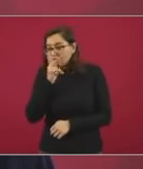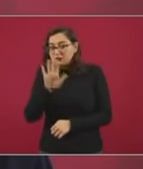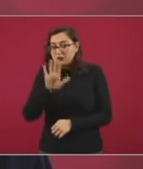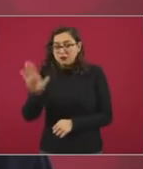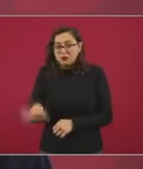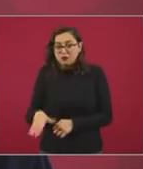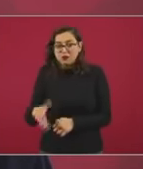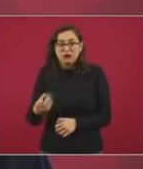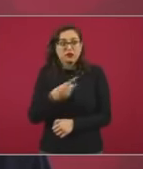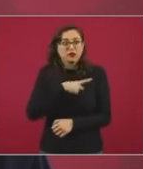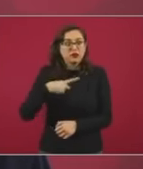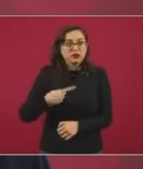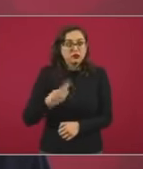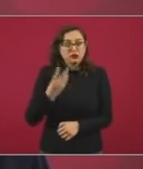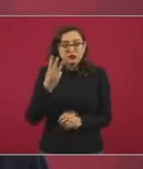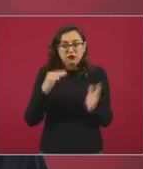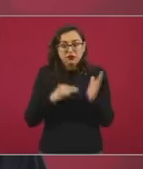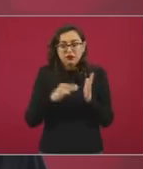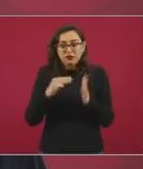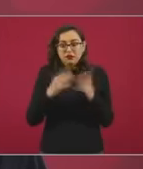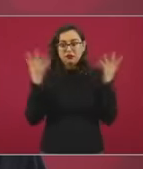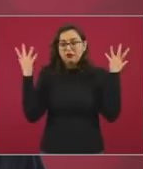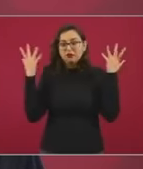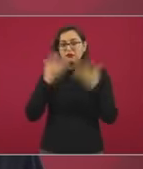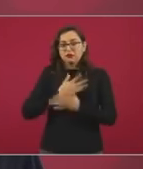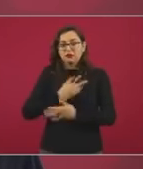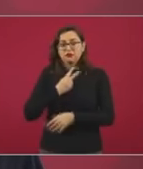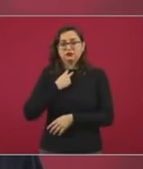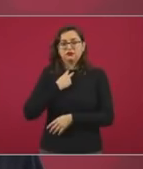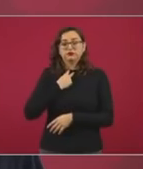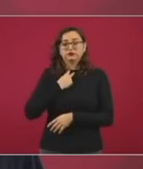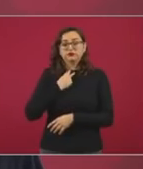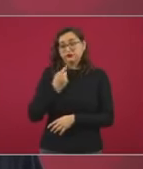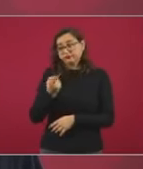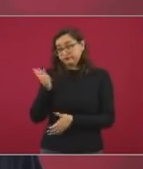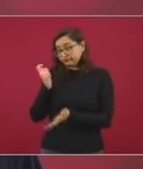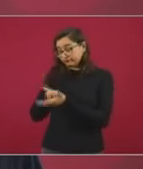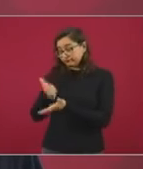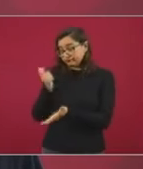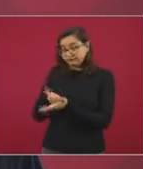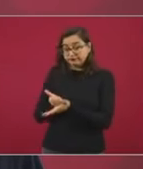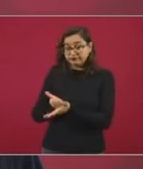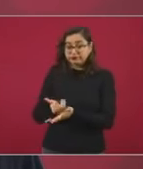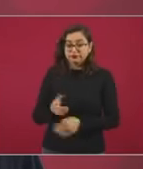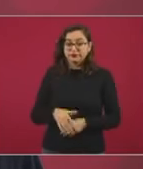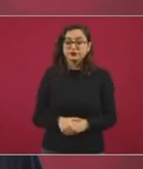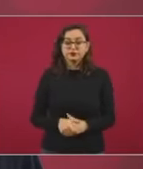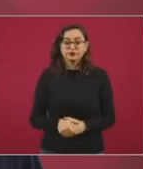queda con la deuda y con la exigencia de que pague.